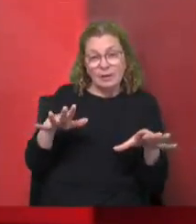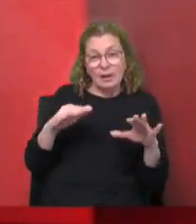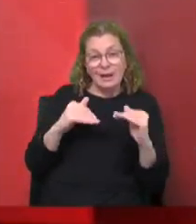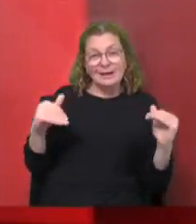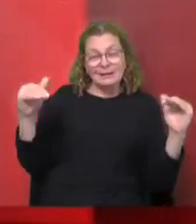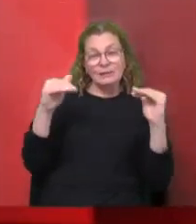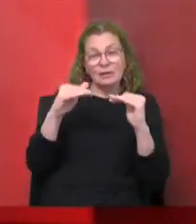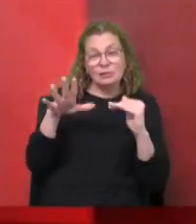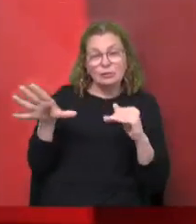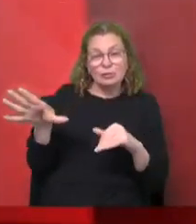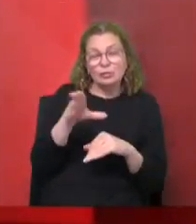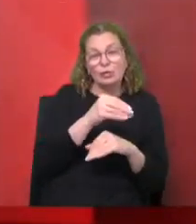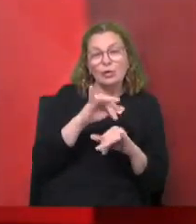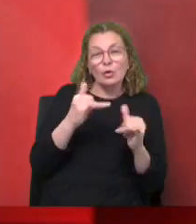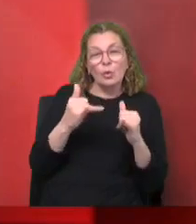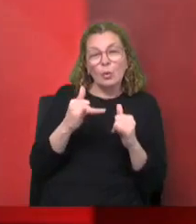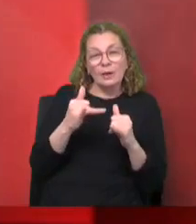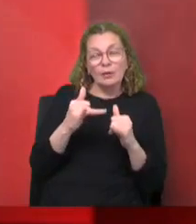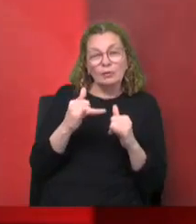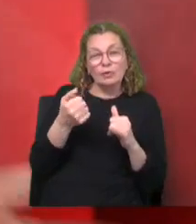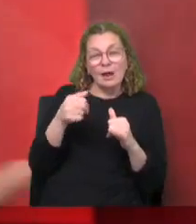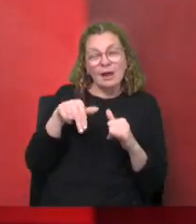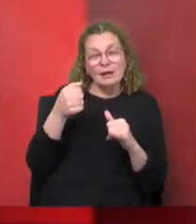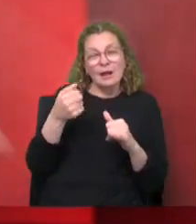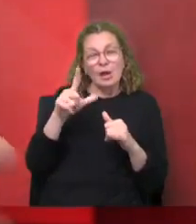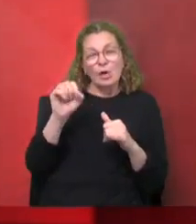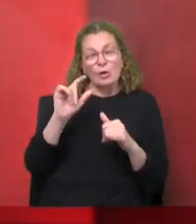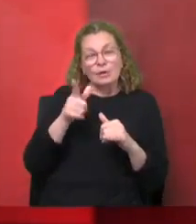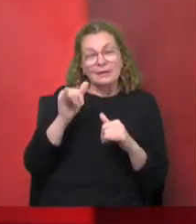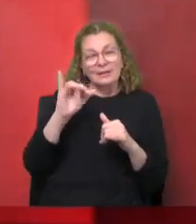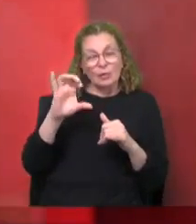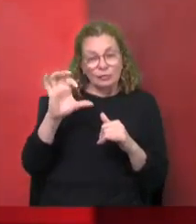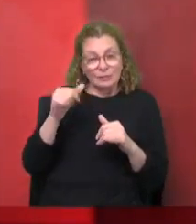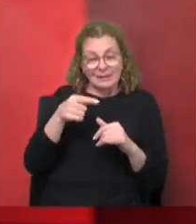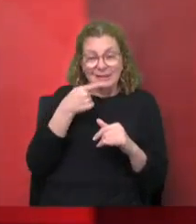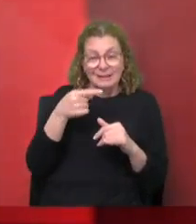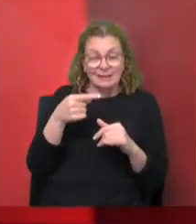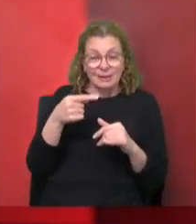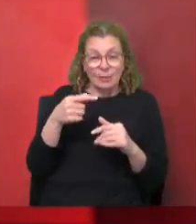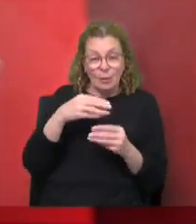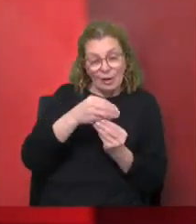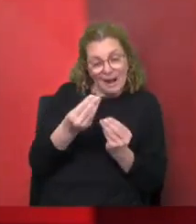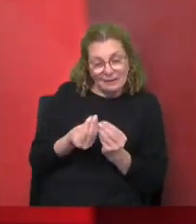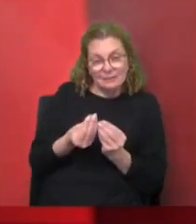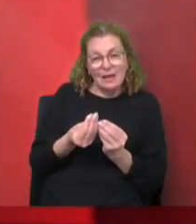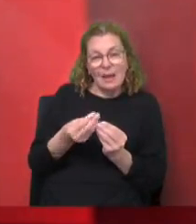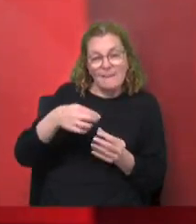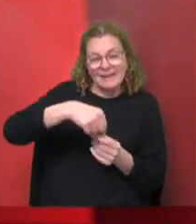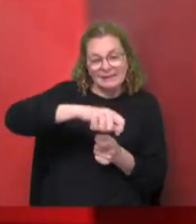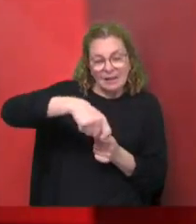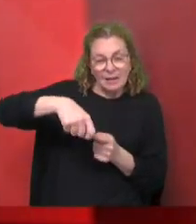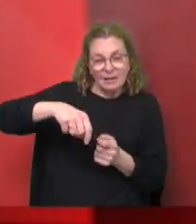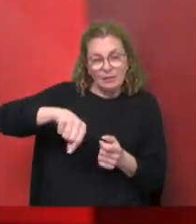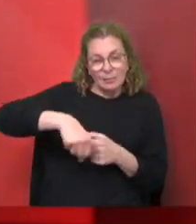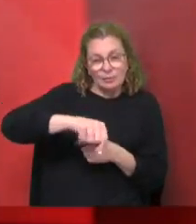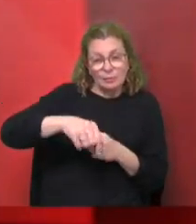se extiende toda la zona de juegos analógicos, como yo le digo, que son los... Eso, los juegos de carta, los juegos de mesa, los juegos de rol y demás, que eso es